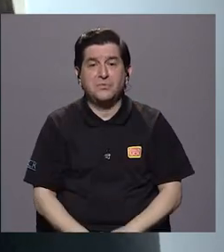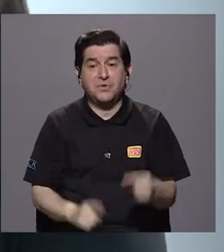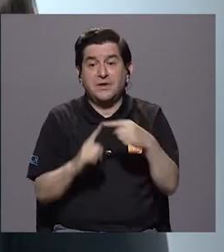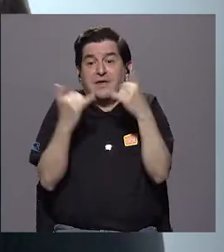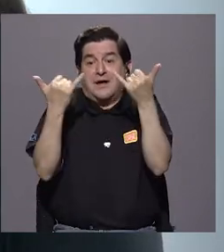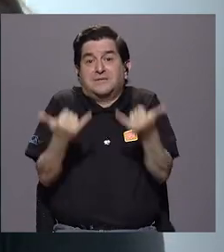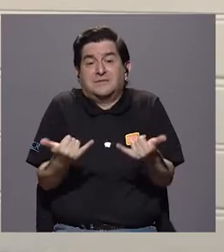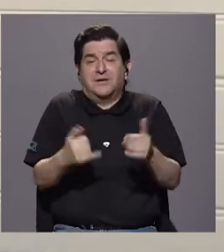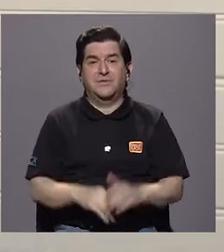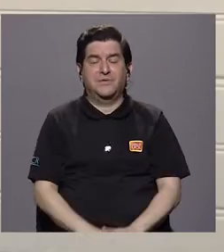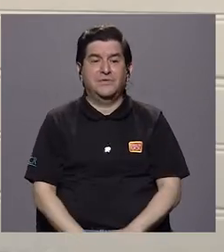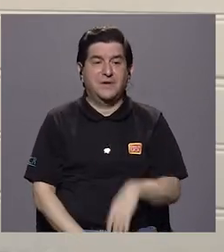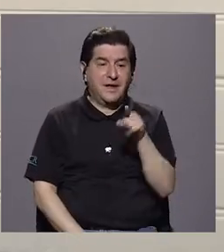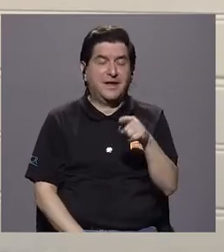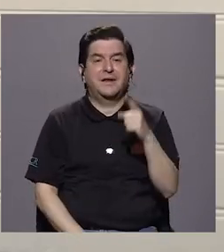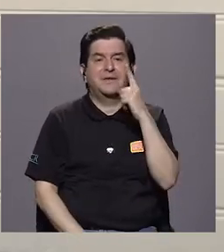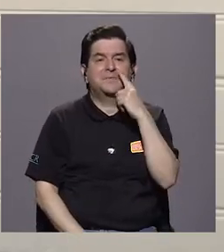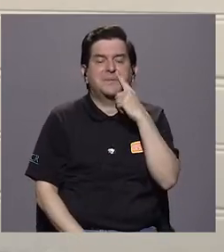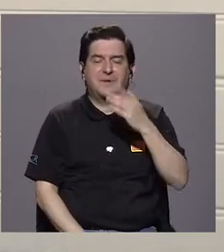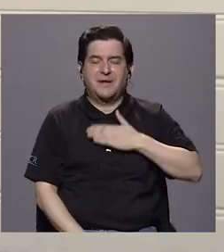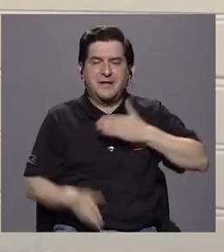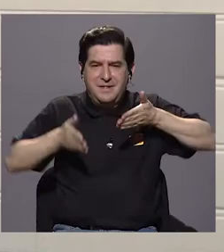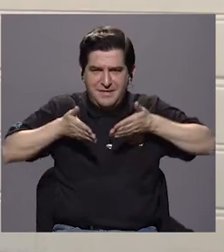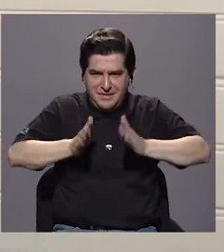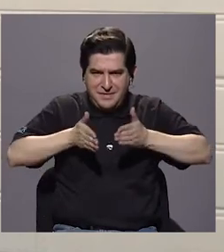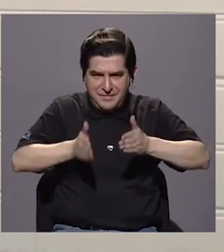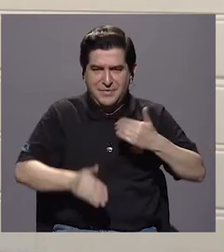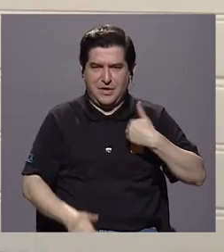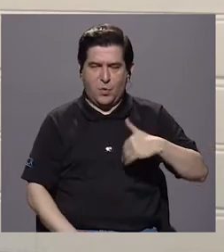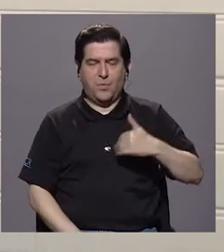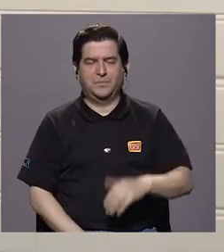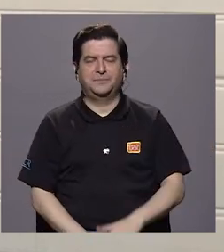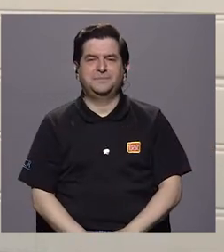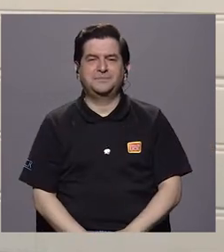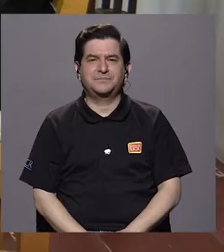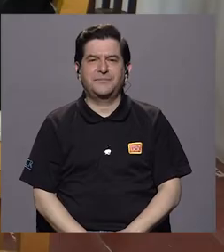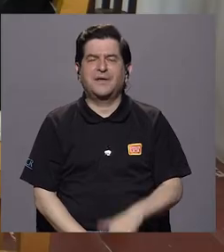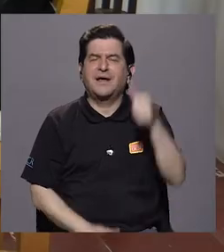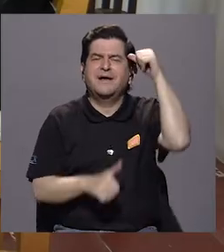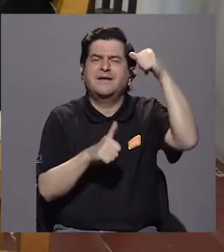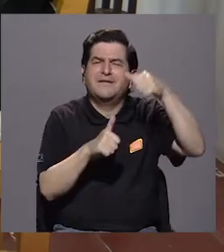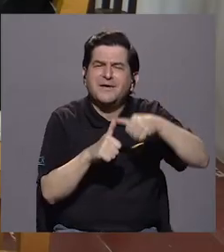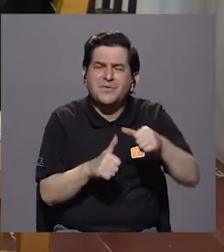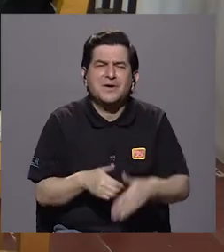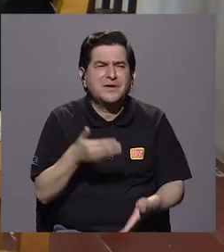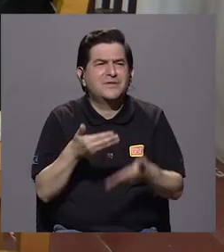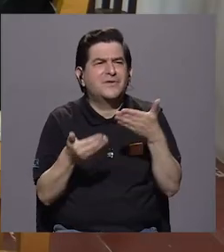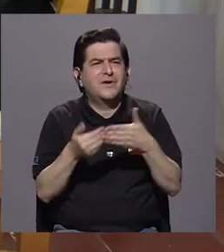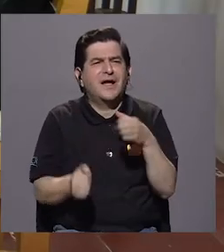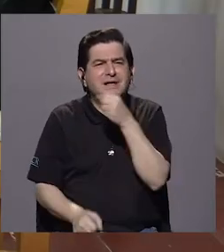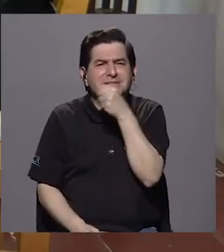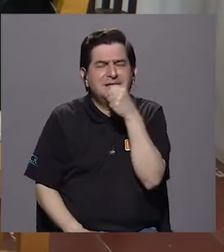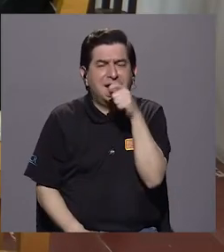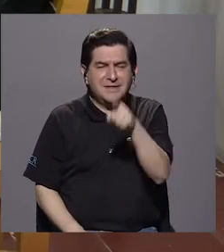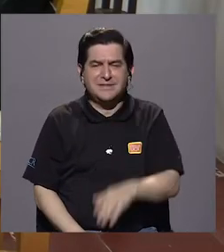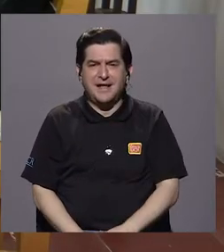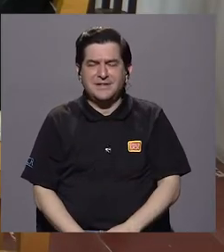ahorita, que es el papá de mi hija. Recuerdo perfectamente que es